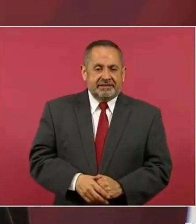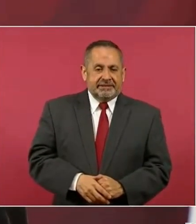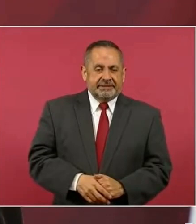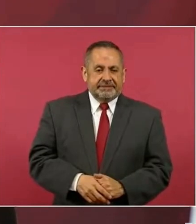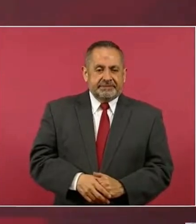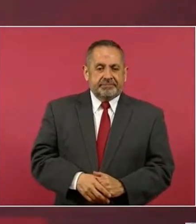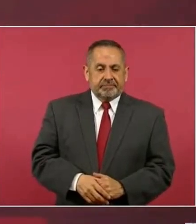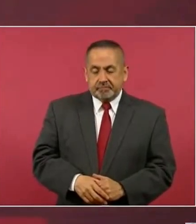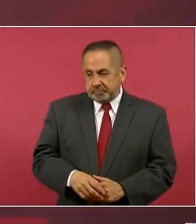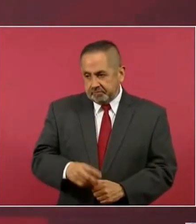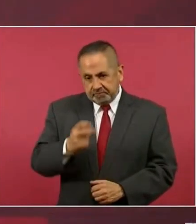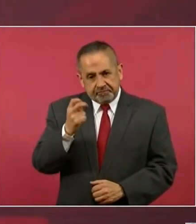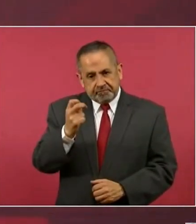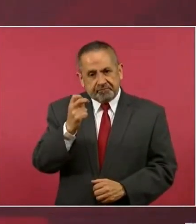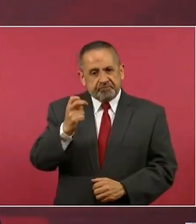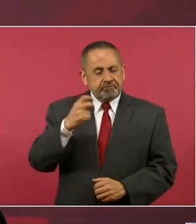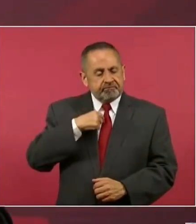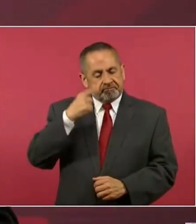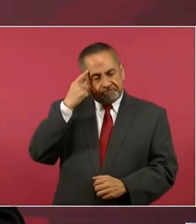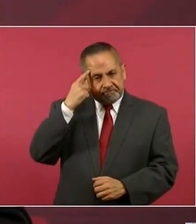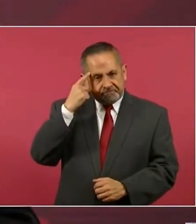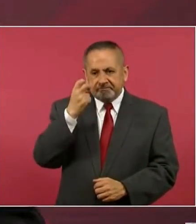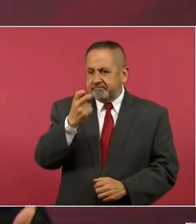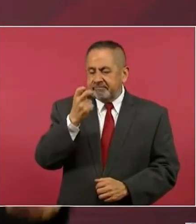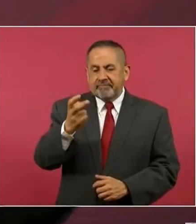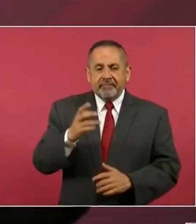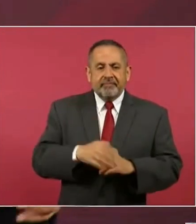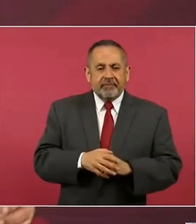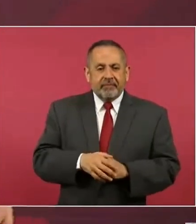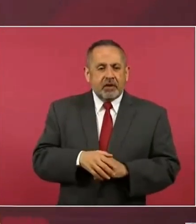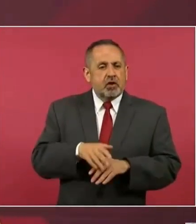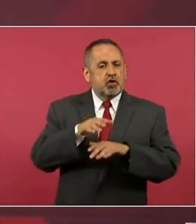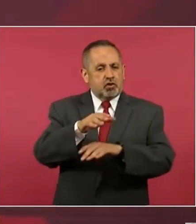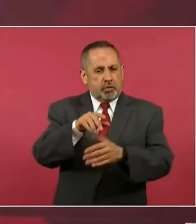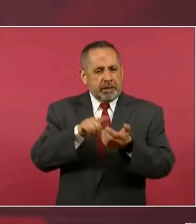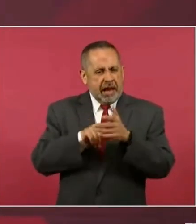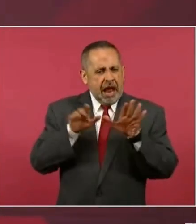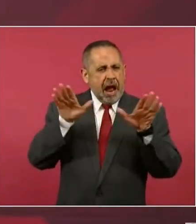Por eso es lo de la aviación.